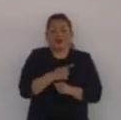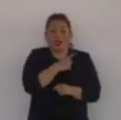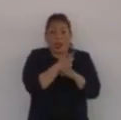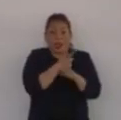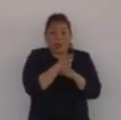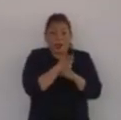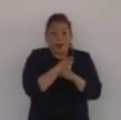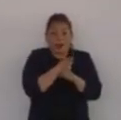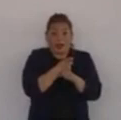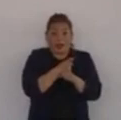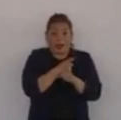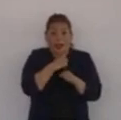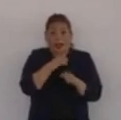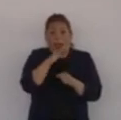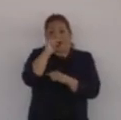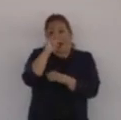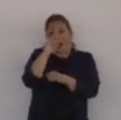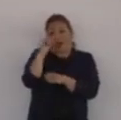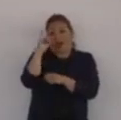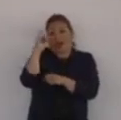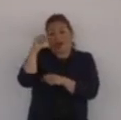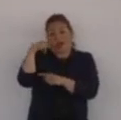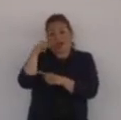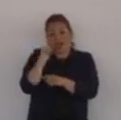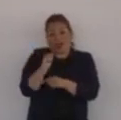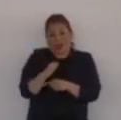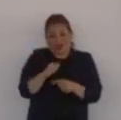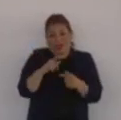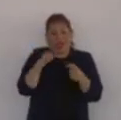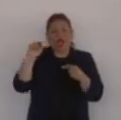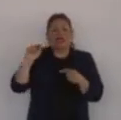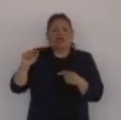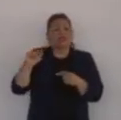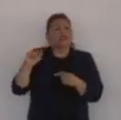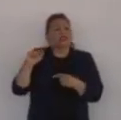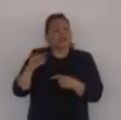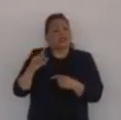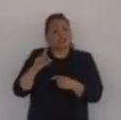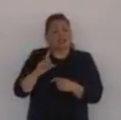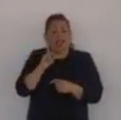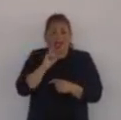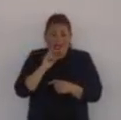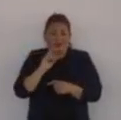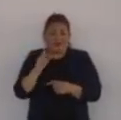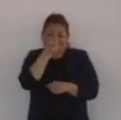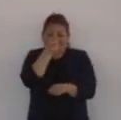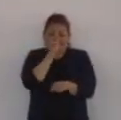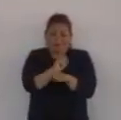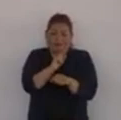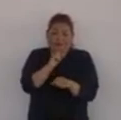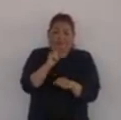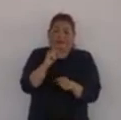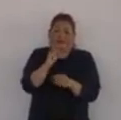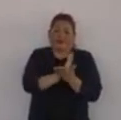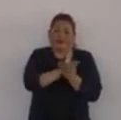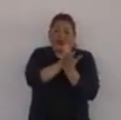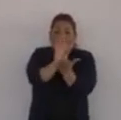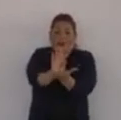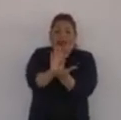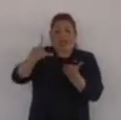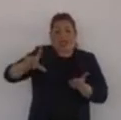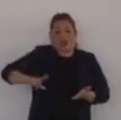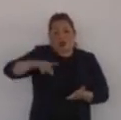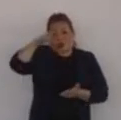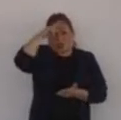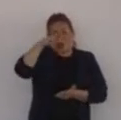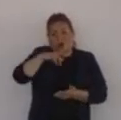primera, pues, obviamente, Ariadna Montiel. Ella es la secretaria del Bienestar del Gobierno de México. Así